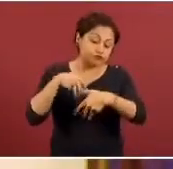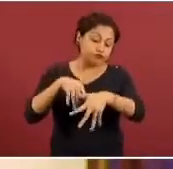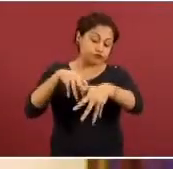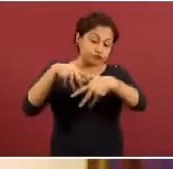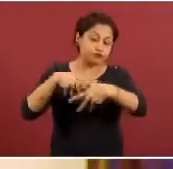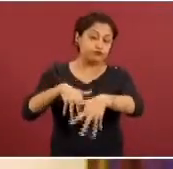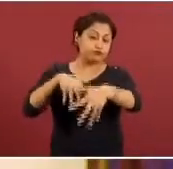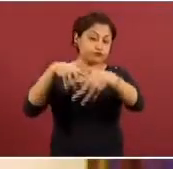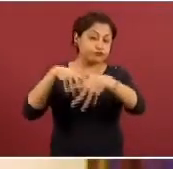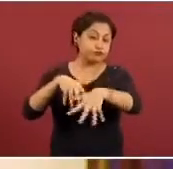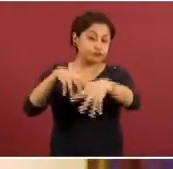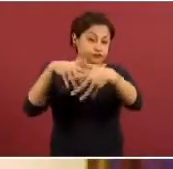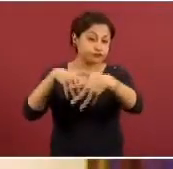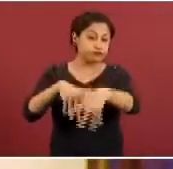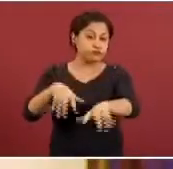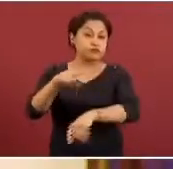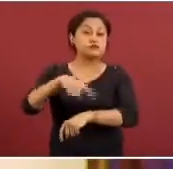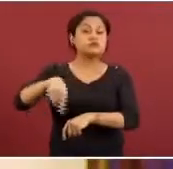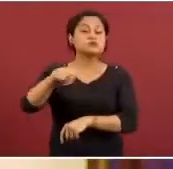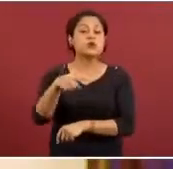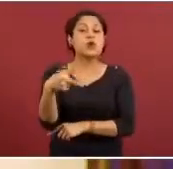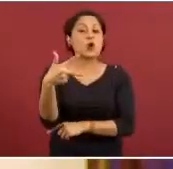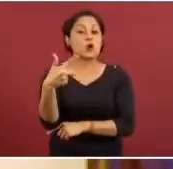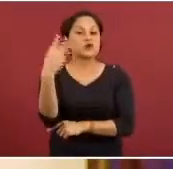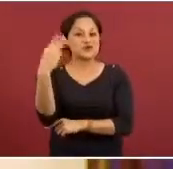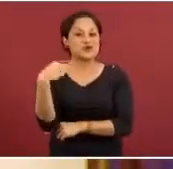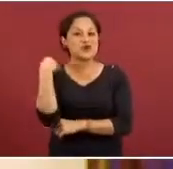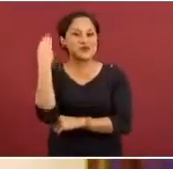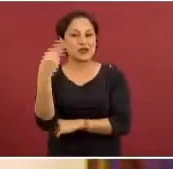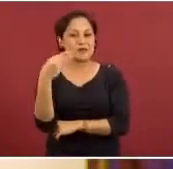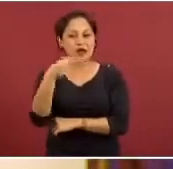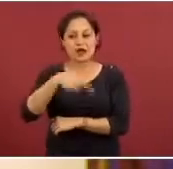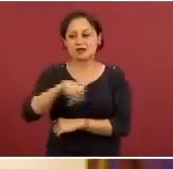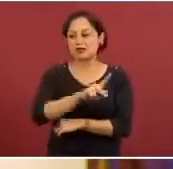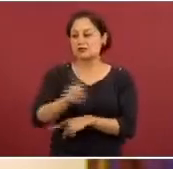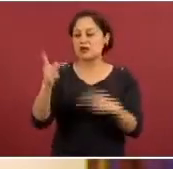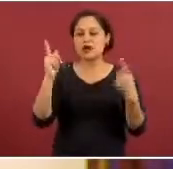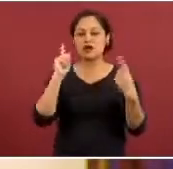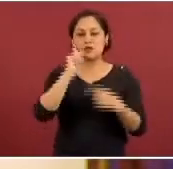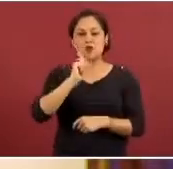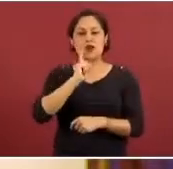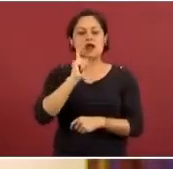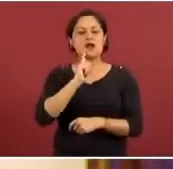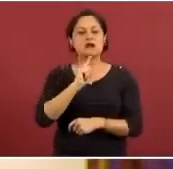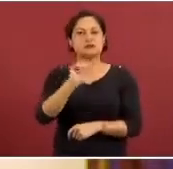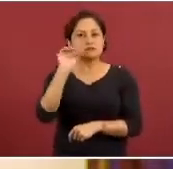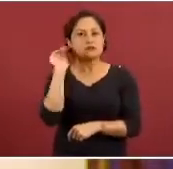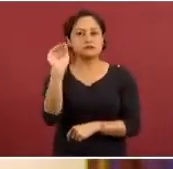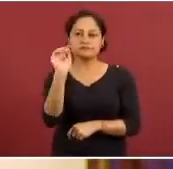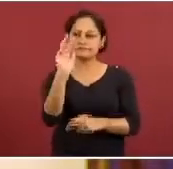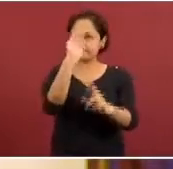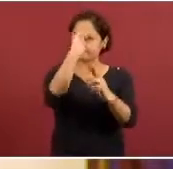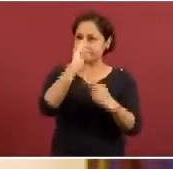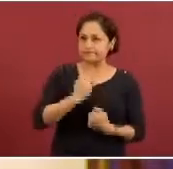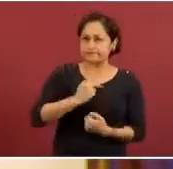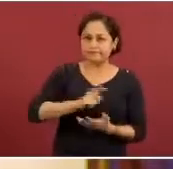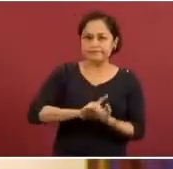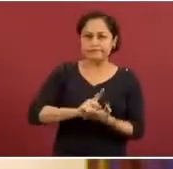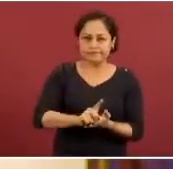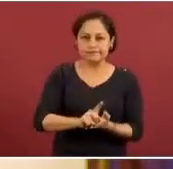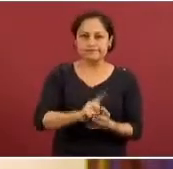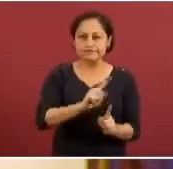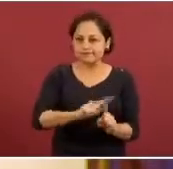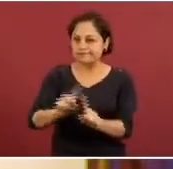diciendo: aquí estamos, basta a la violencia, reclamando derechos, y por el otro lado, al día siguiente, se salieron